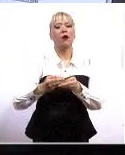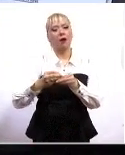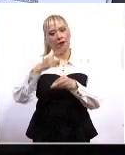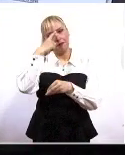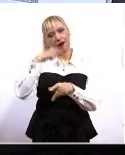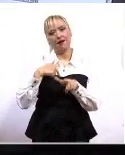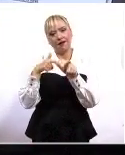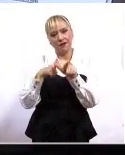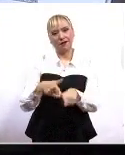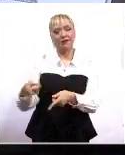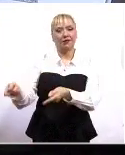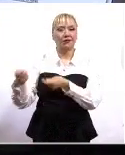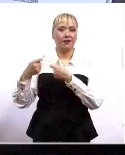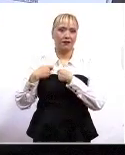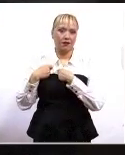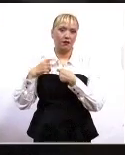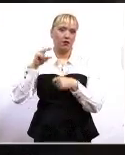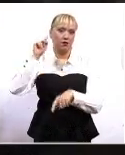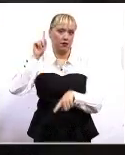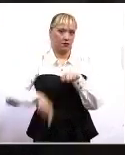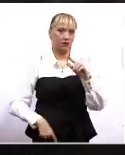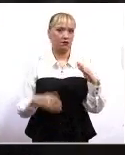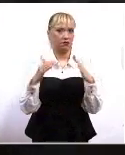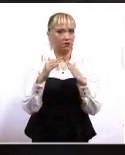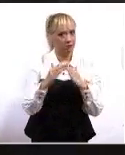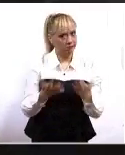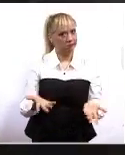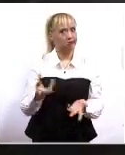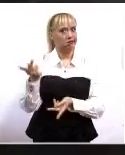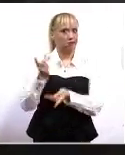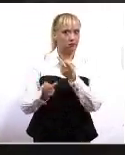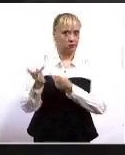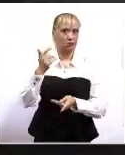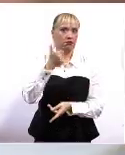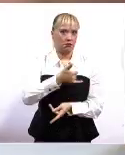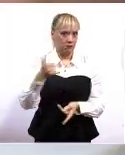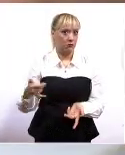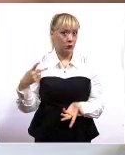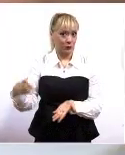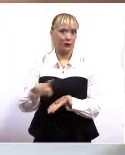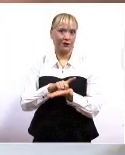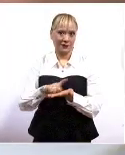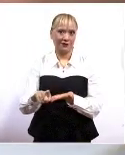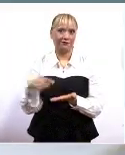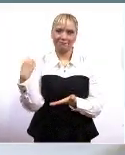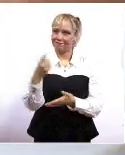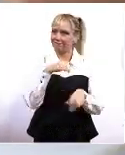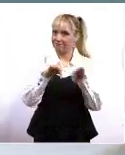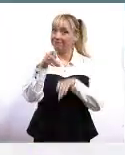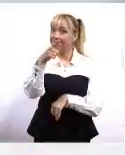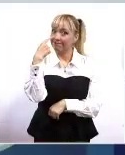la seguridad social. Con esta resolución se protege el derecho del trabajador a la vivienda.